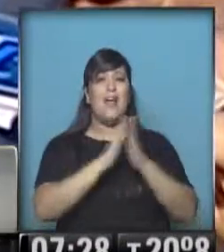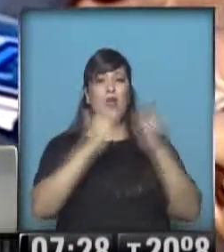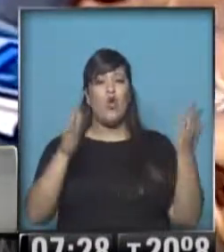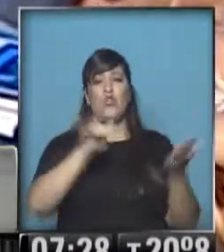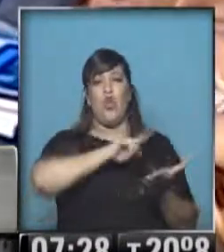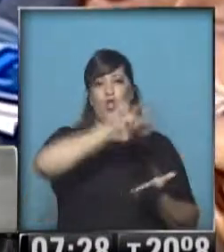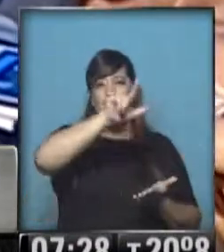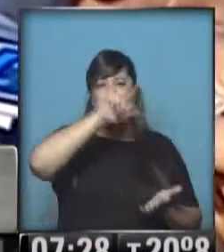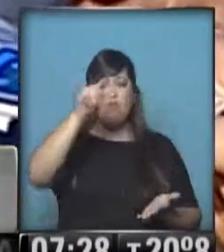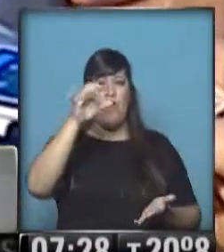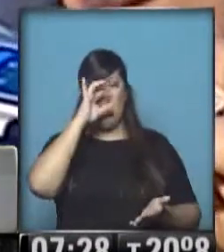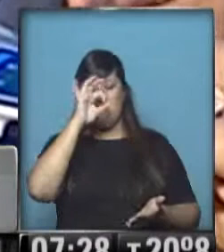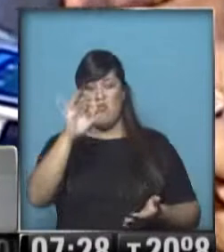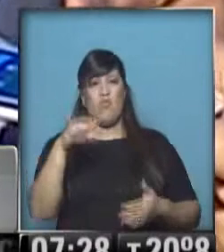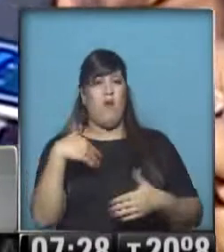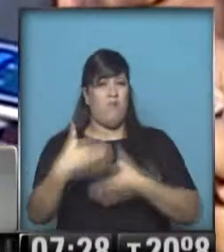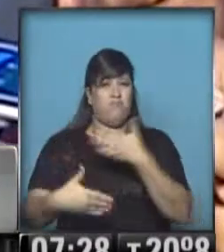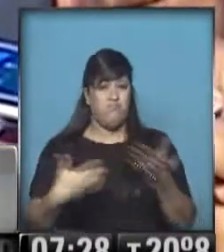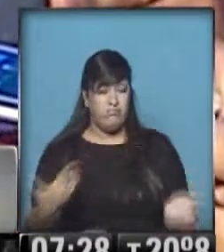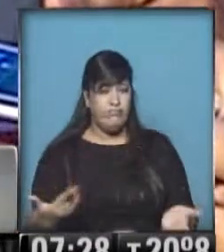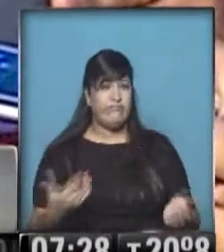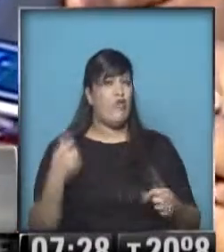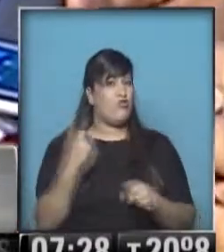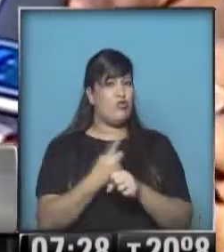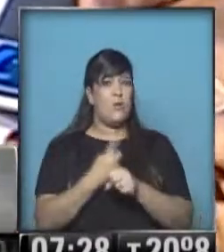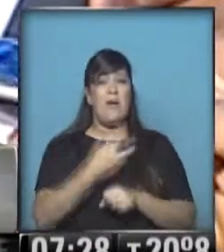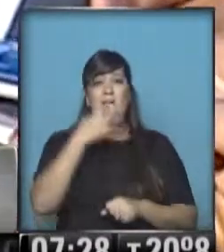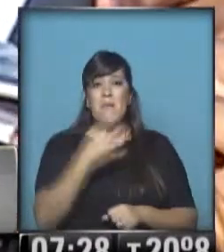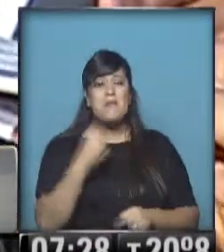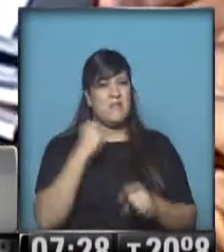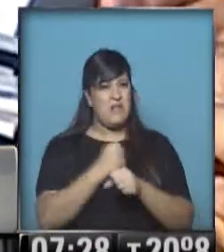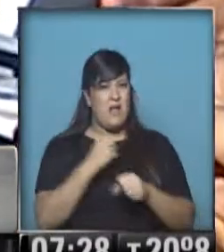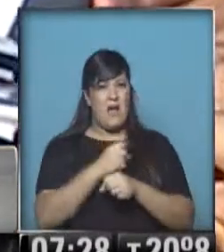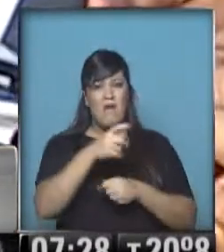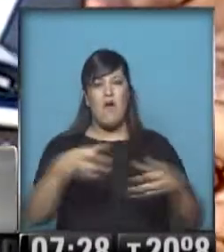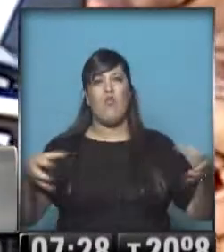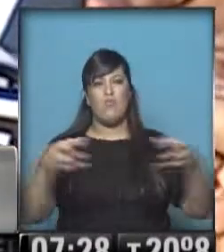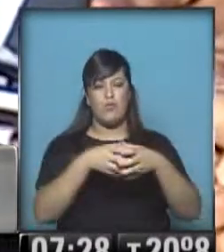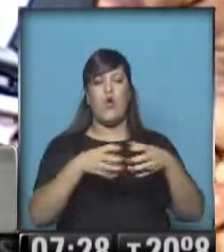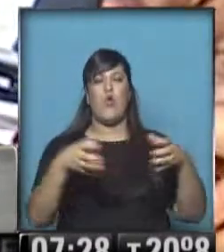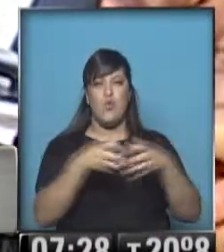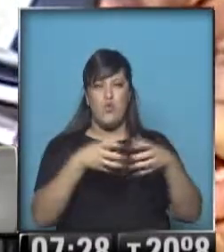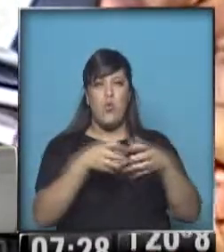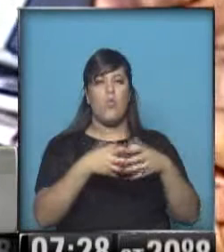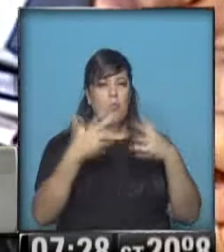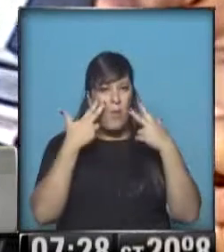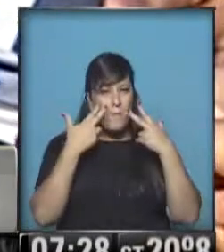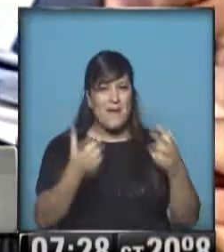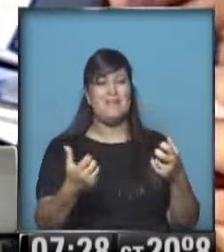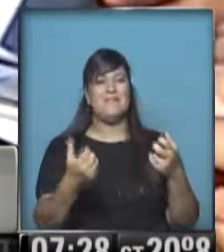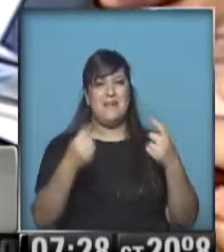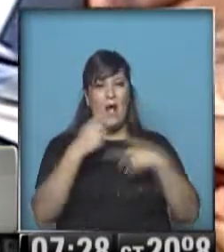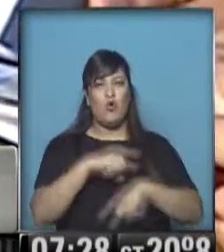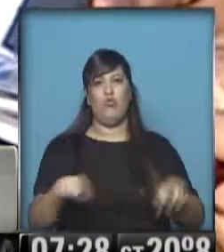aeronáutico y nunca se aplicó, no se puede aplicar. Realmente el trabajo es la inteligencia criminal. Bueno, seguir por la inteligencia criminal para